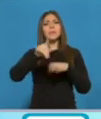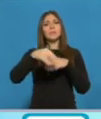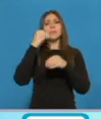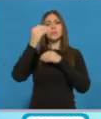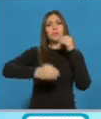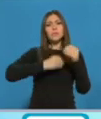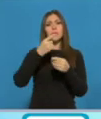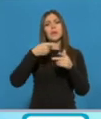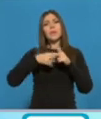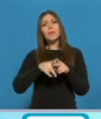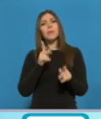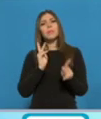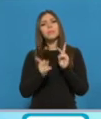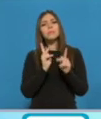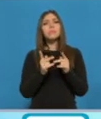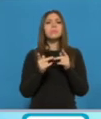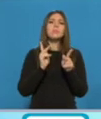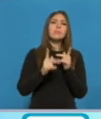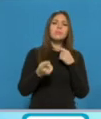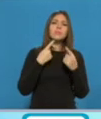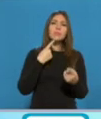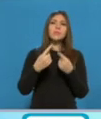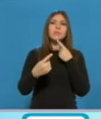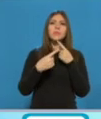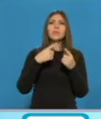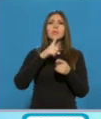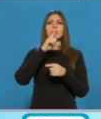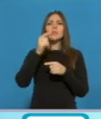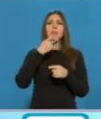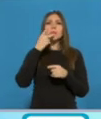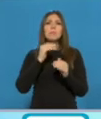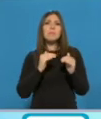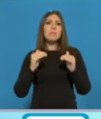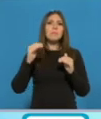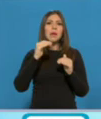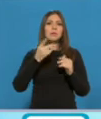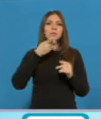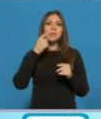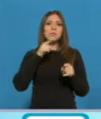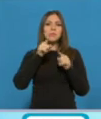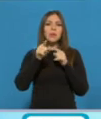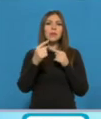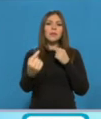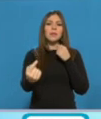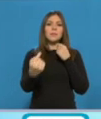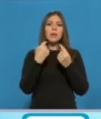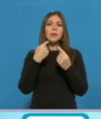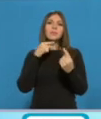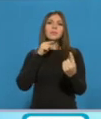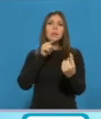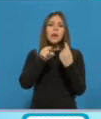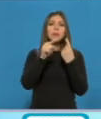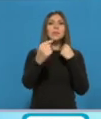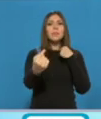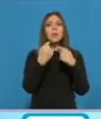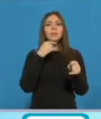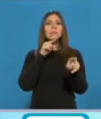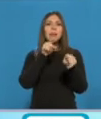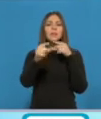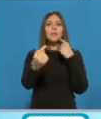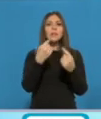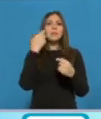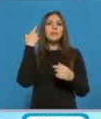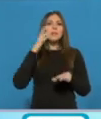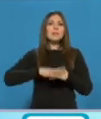empiezas platicando y entonces empieza el otro a encimarse arriba de ti y entonces el tono empieza a subir y empiezan los gritos y entonces si grito más fuerte